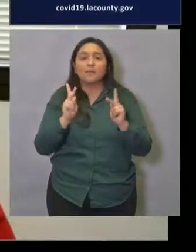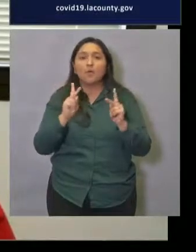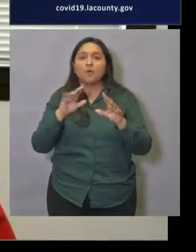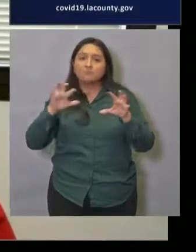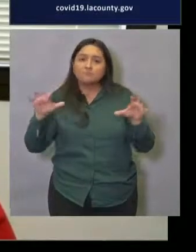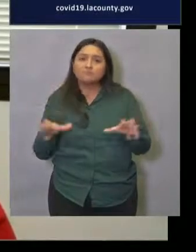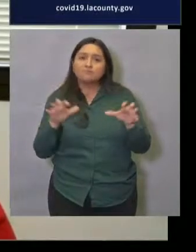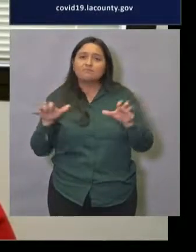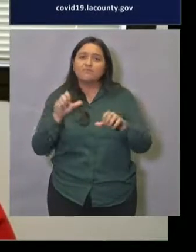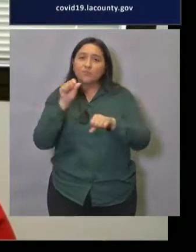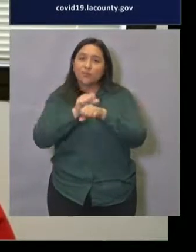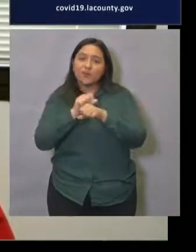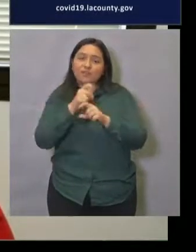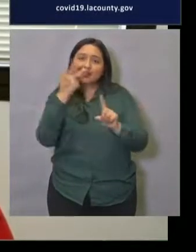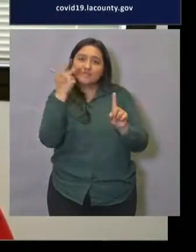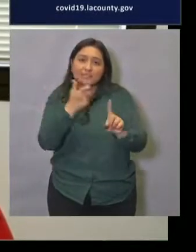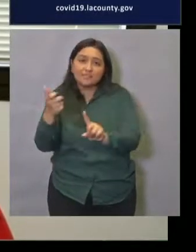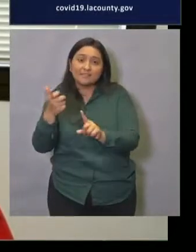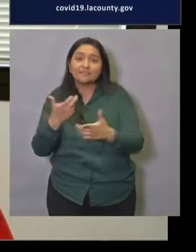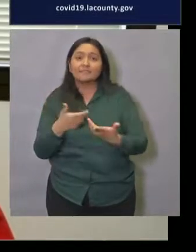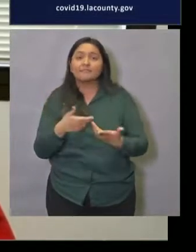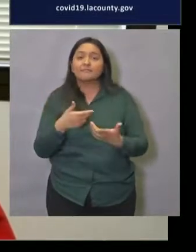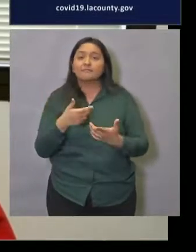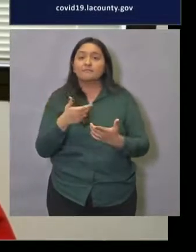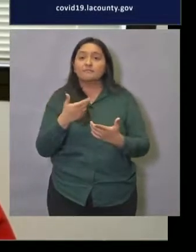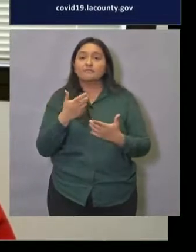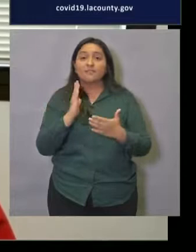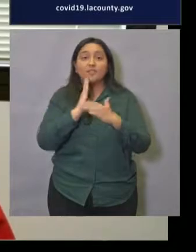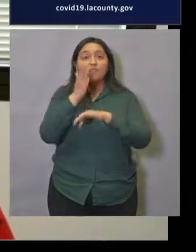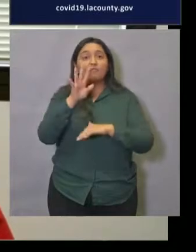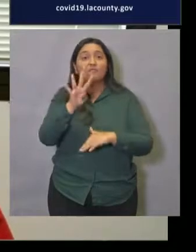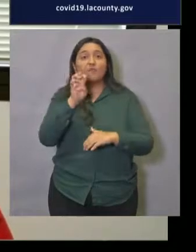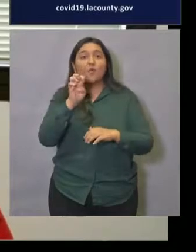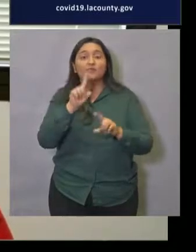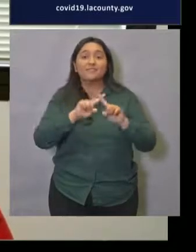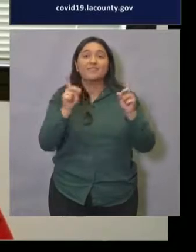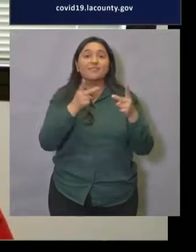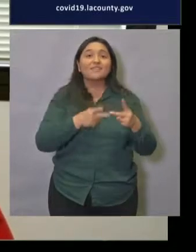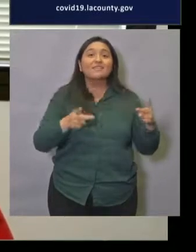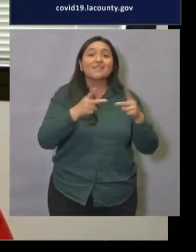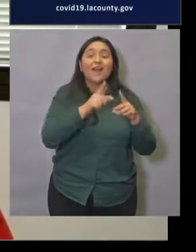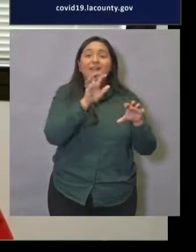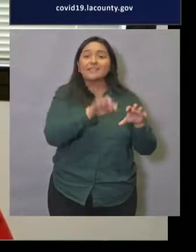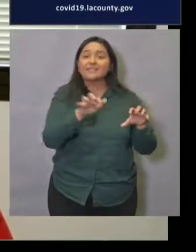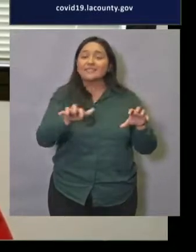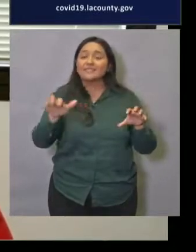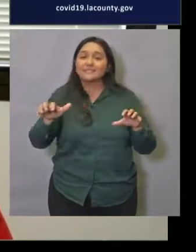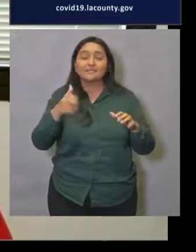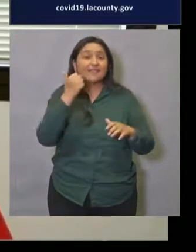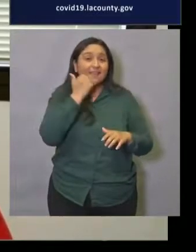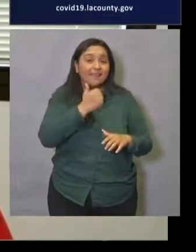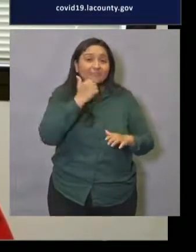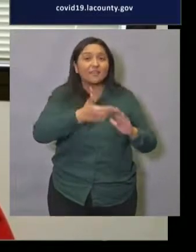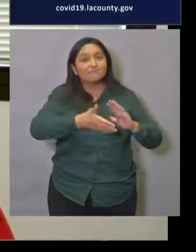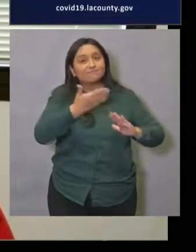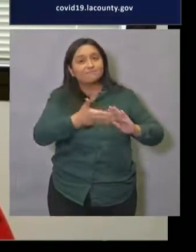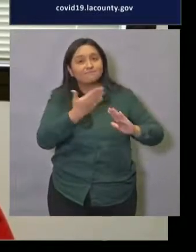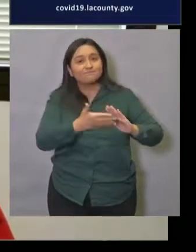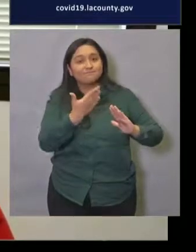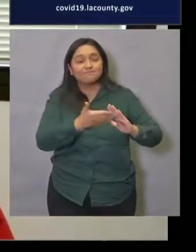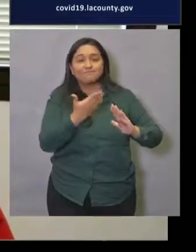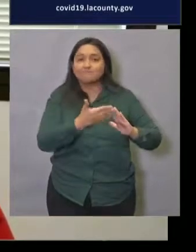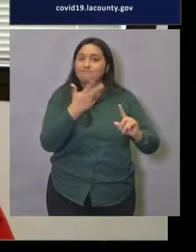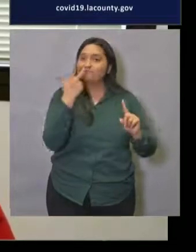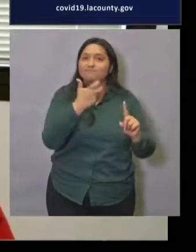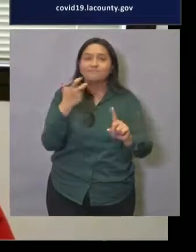esfuerzo, desde los vacunadores en los más de 400 sitios de vacunación que todos los días están proporcionando vacunas a miles